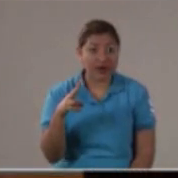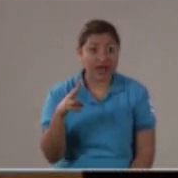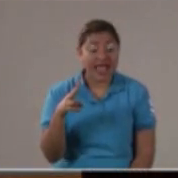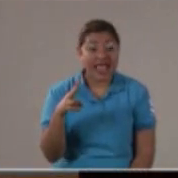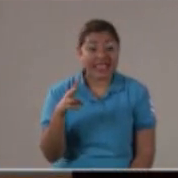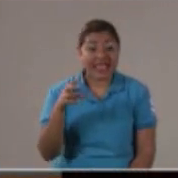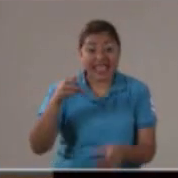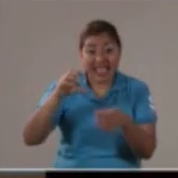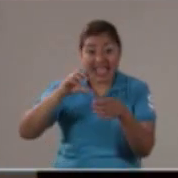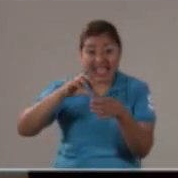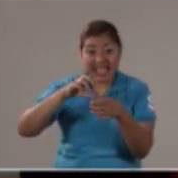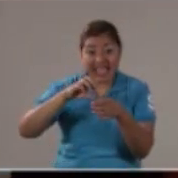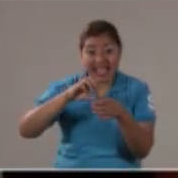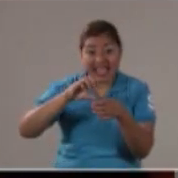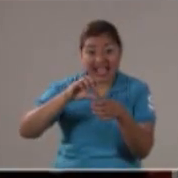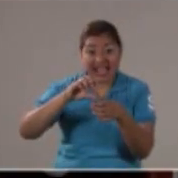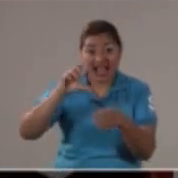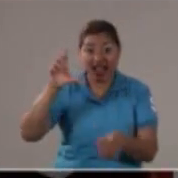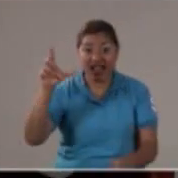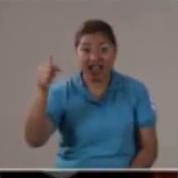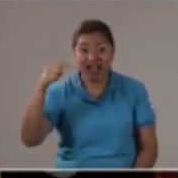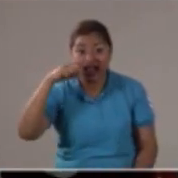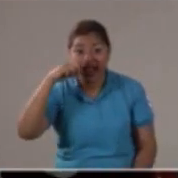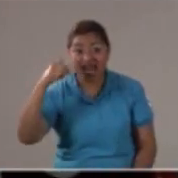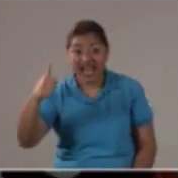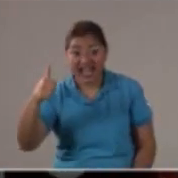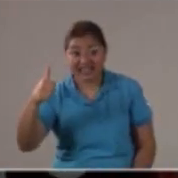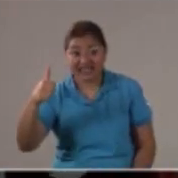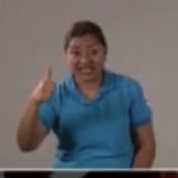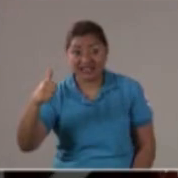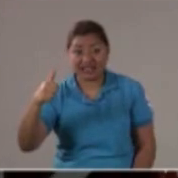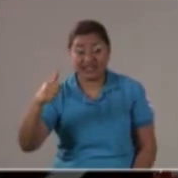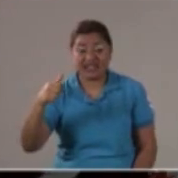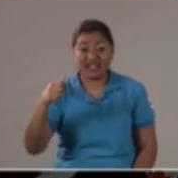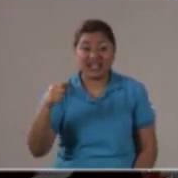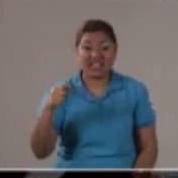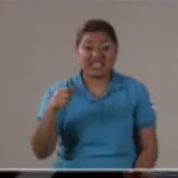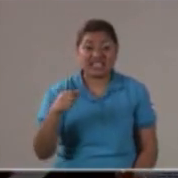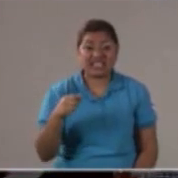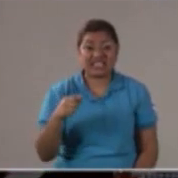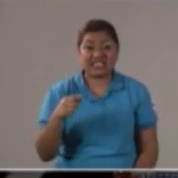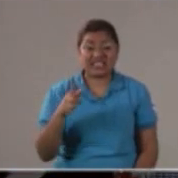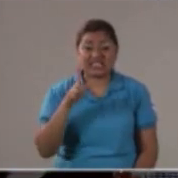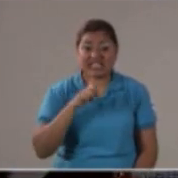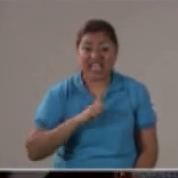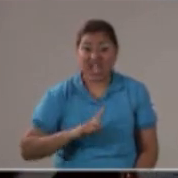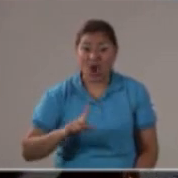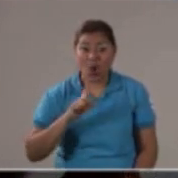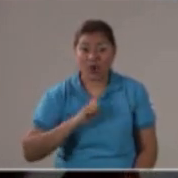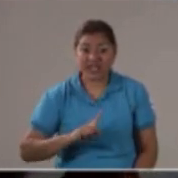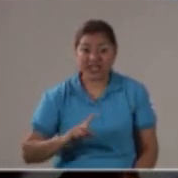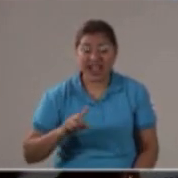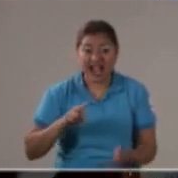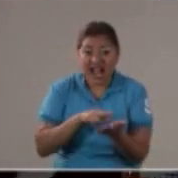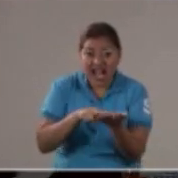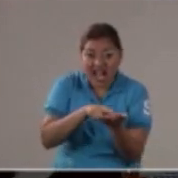usted que en la latita se hacen bish las latitas?